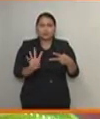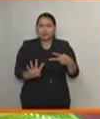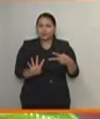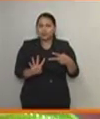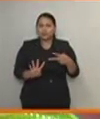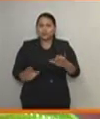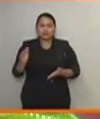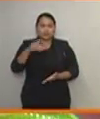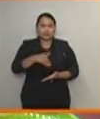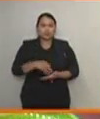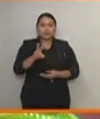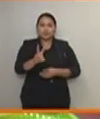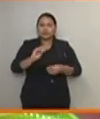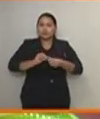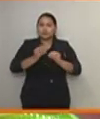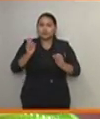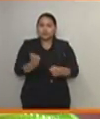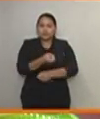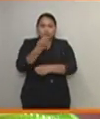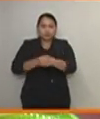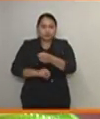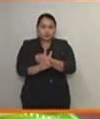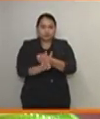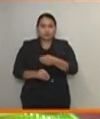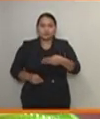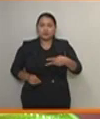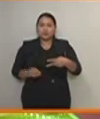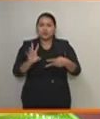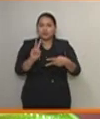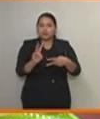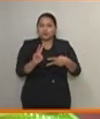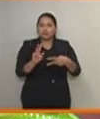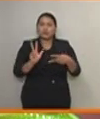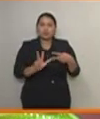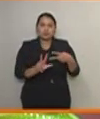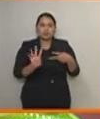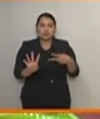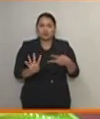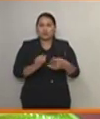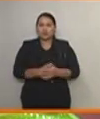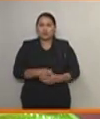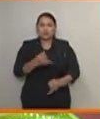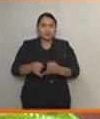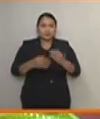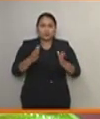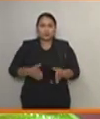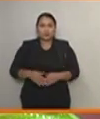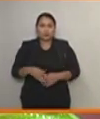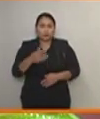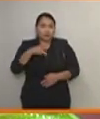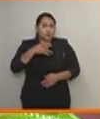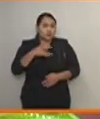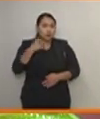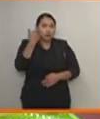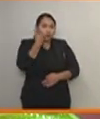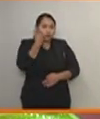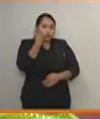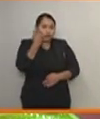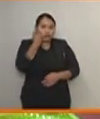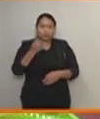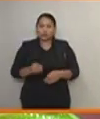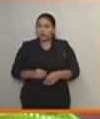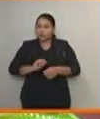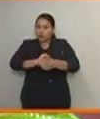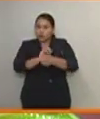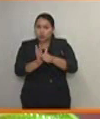34. Repito los dos números premiados, 17 y 34. Jugador, si persistes con algún síntoma relacionado con